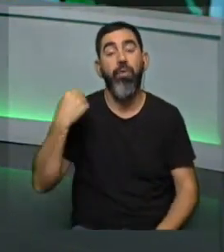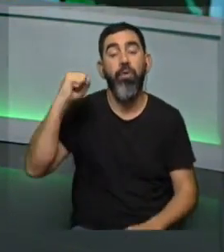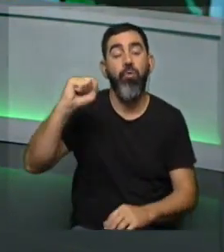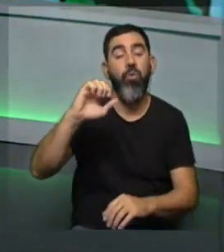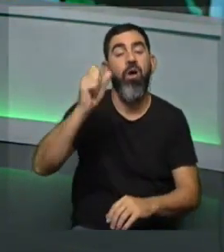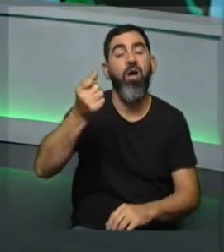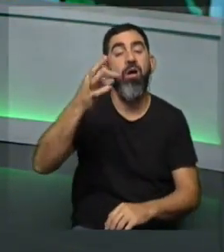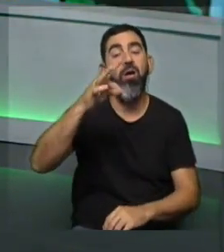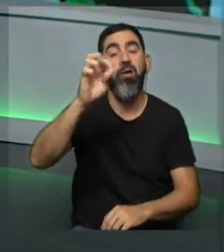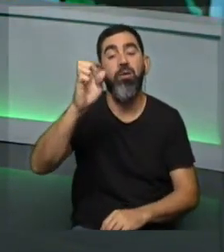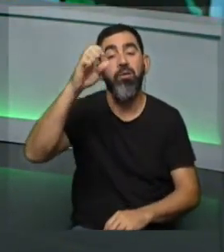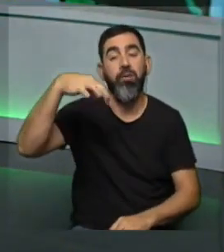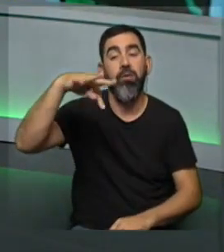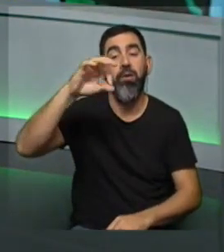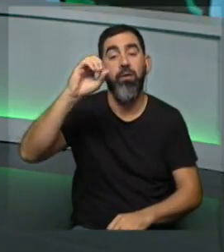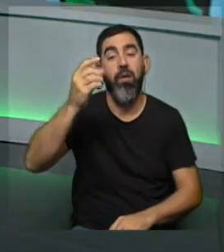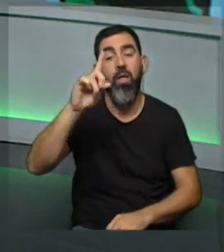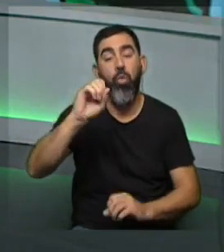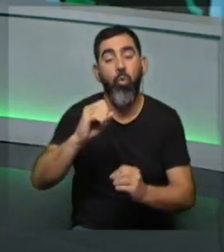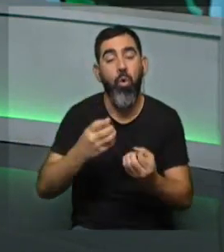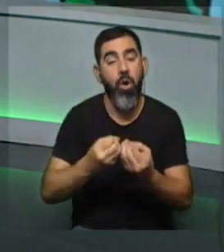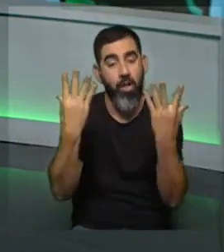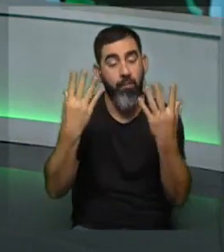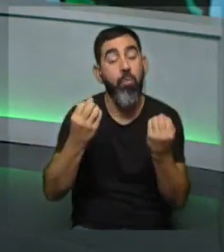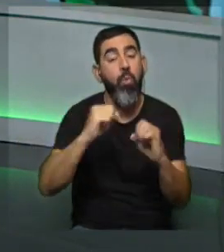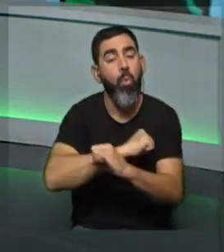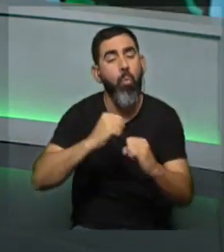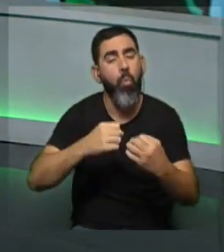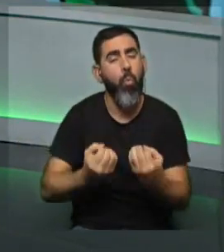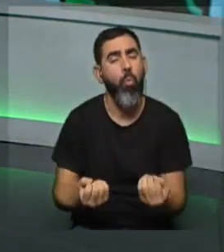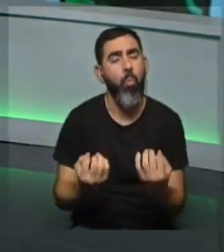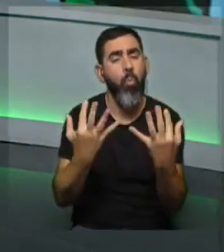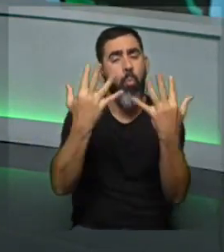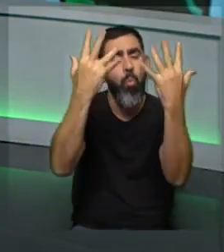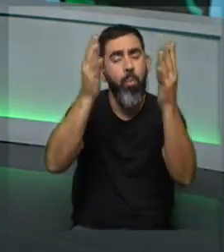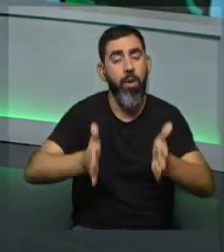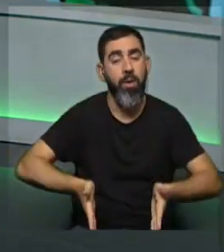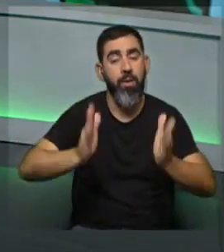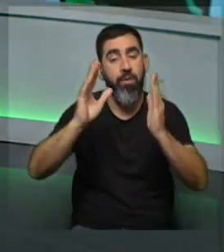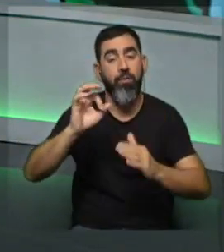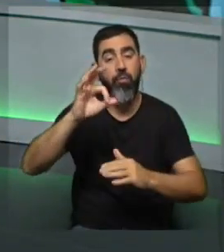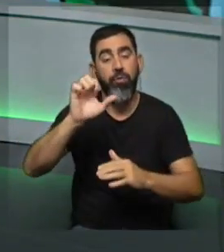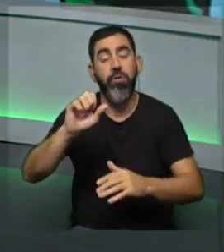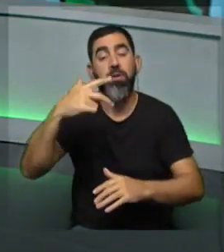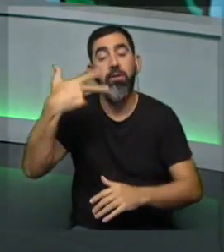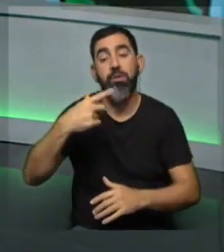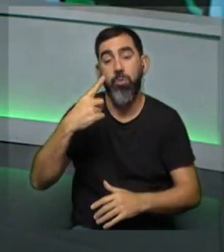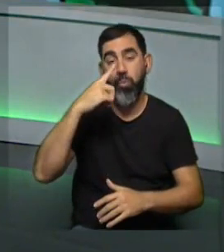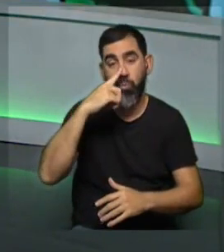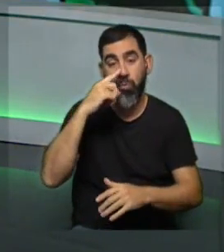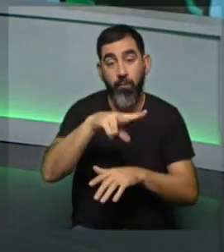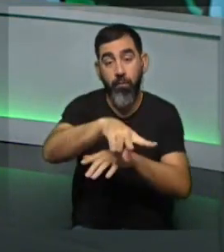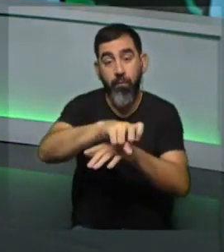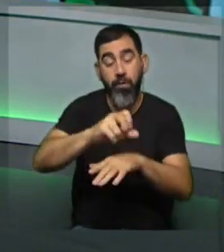delito de atentado especialmente agravado por la detonación de una bomba de humo en el edificio central de oce el pasado 13 de junio la fiscal